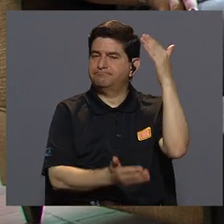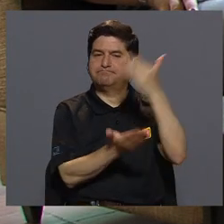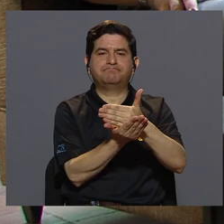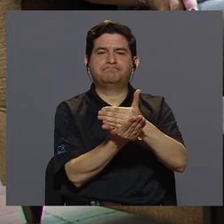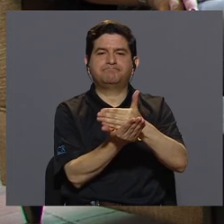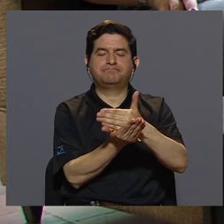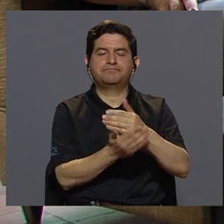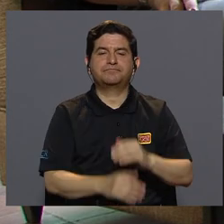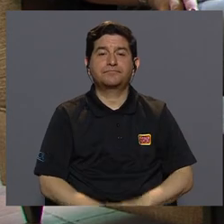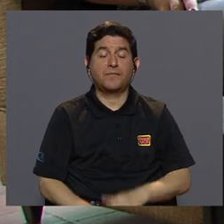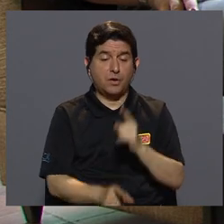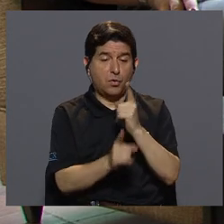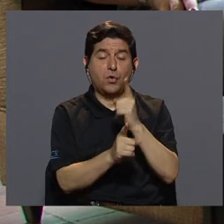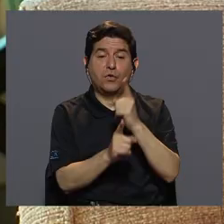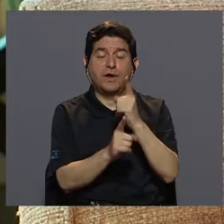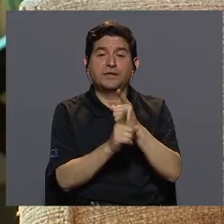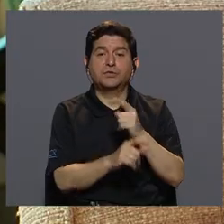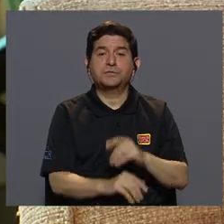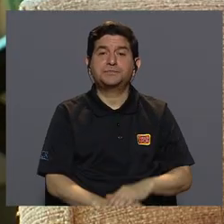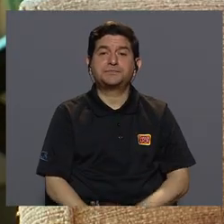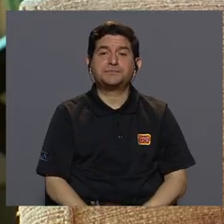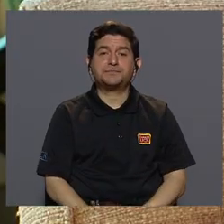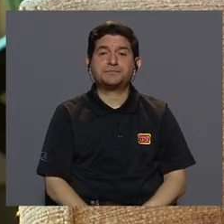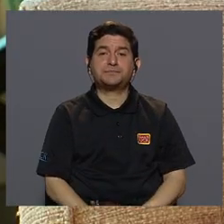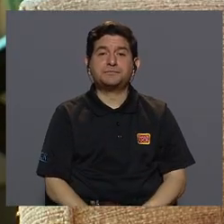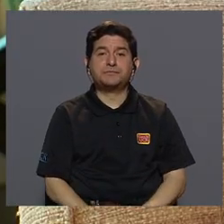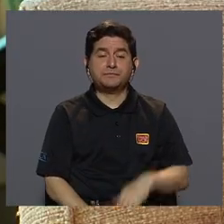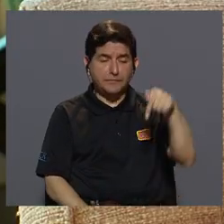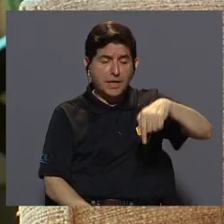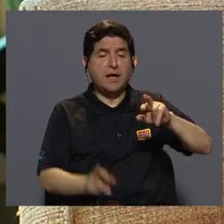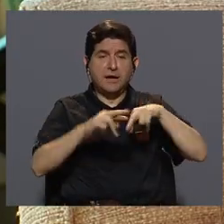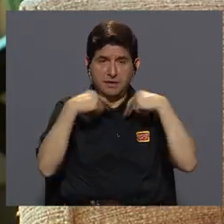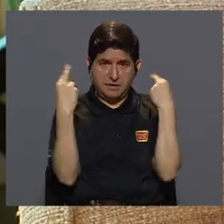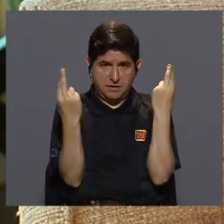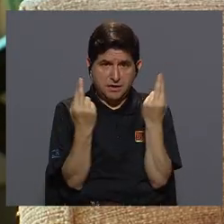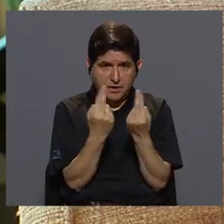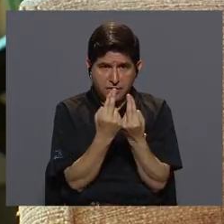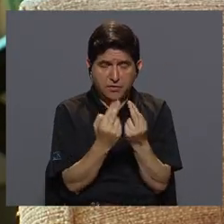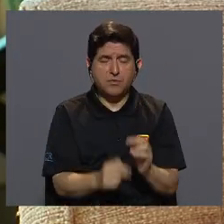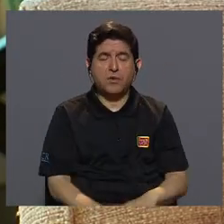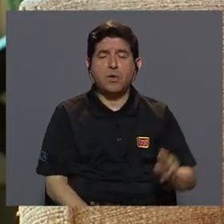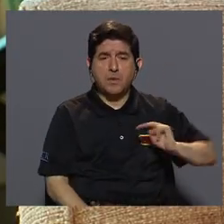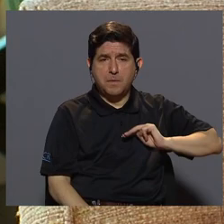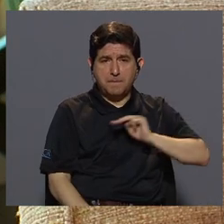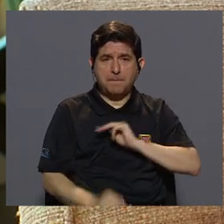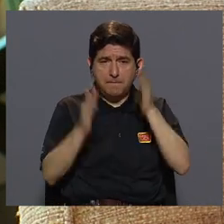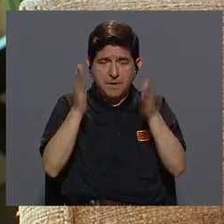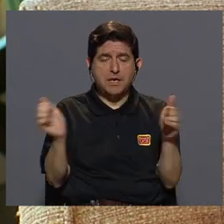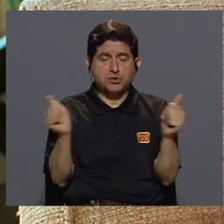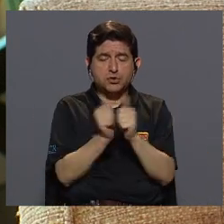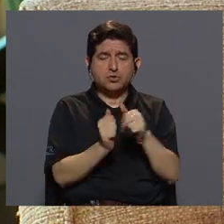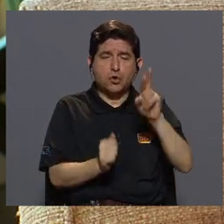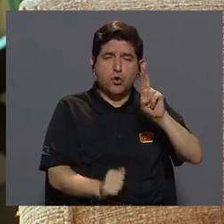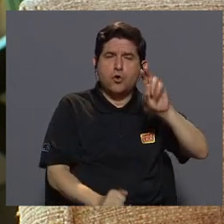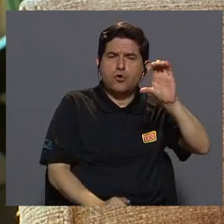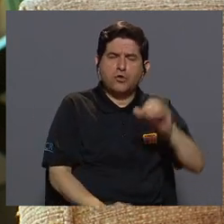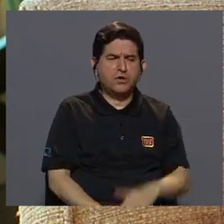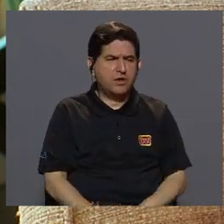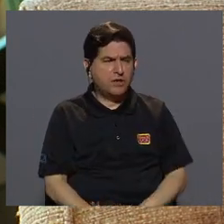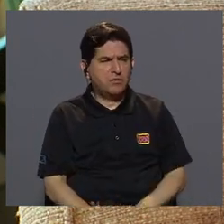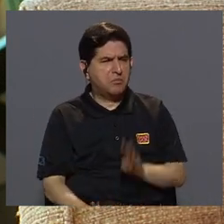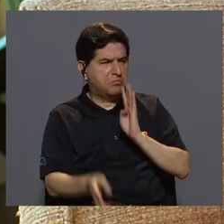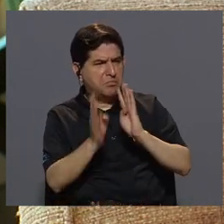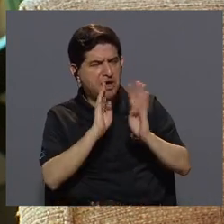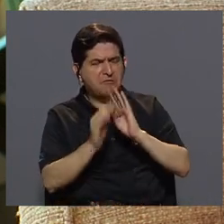No más, exactamente. Aquí estaban reunidos unos ministros con los Digos, no sé,